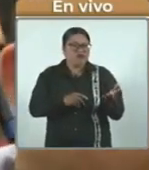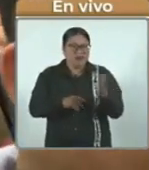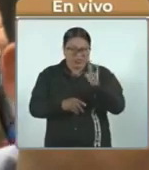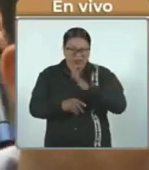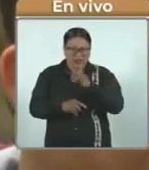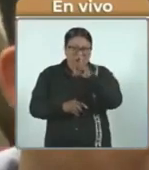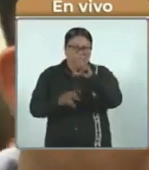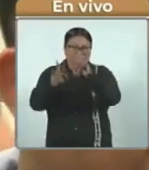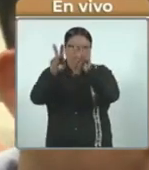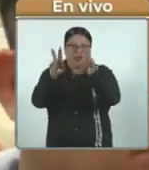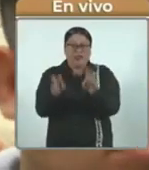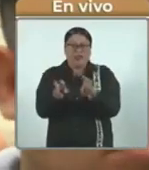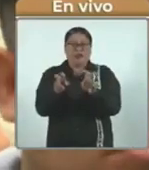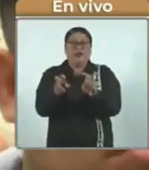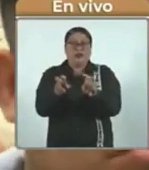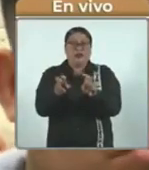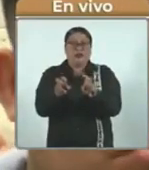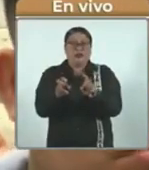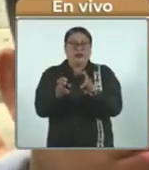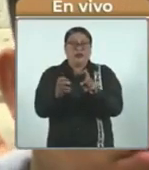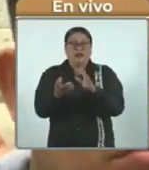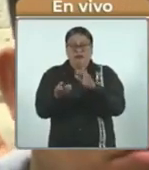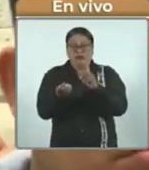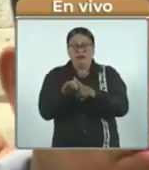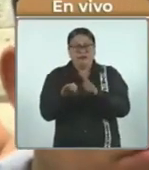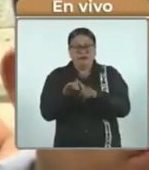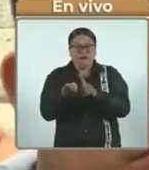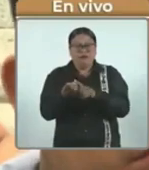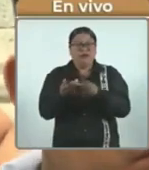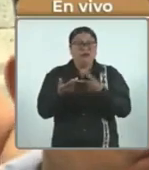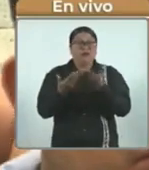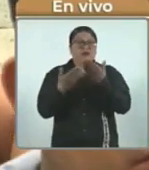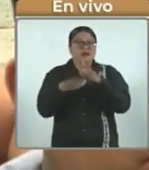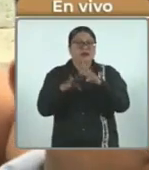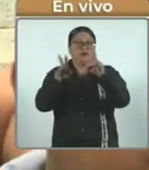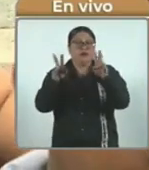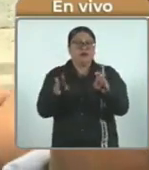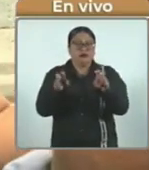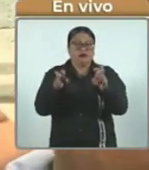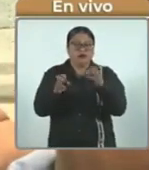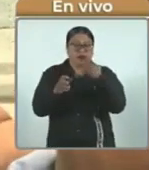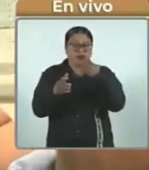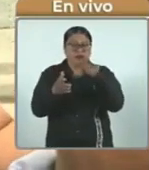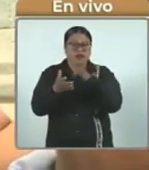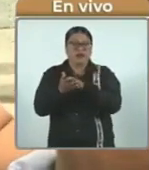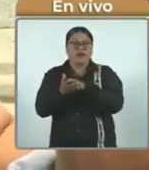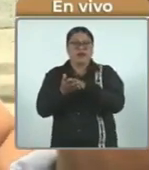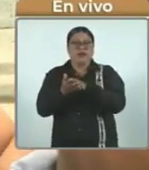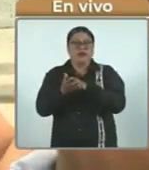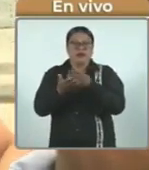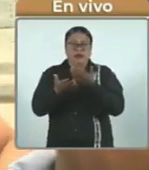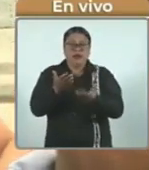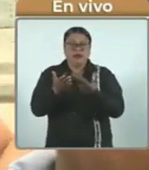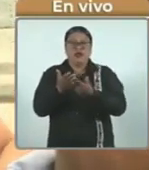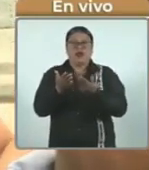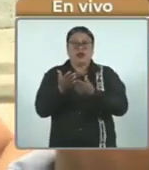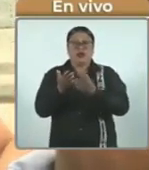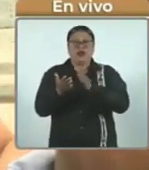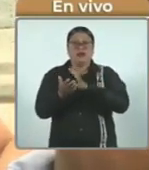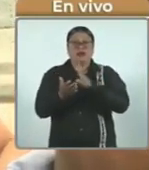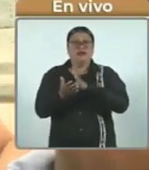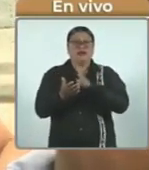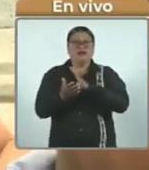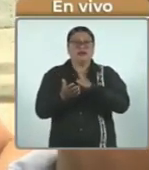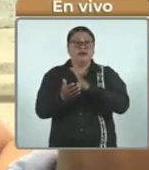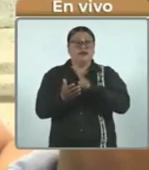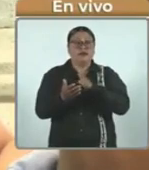tema de móvil en las calles, sobre todo en el tema, secretario, de que ahora ya se están estableciendo